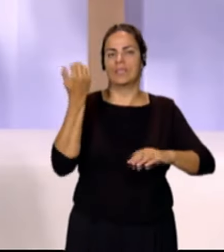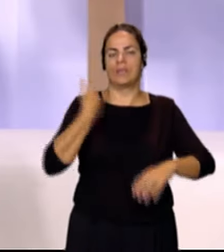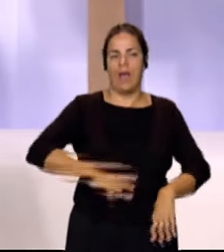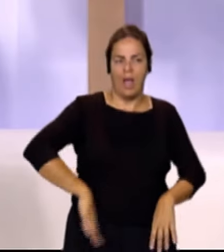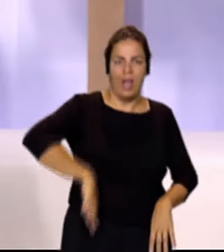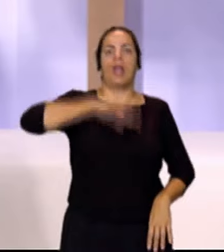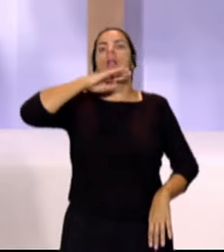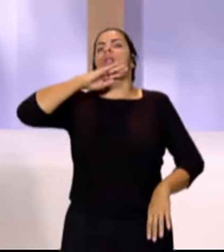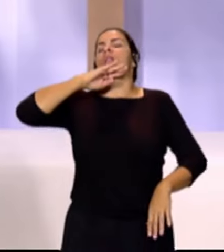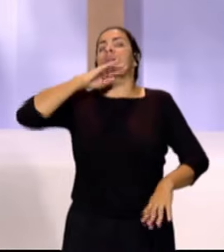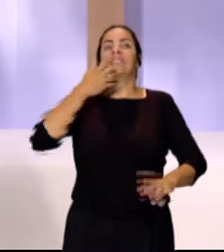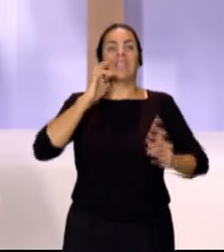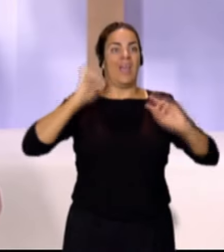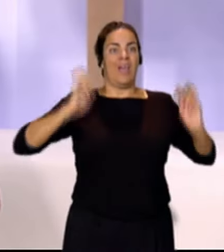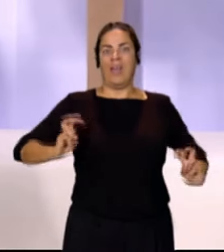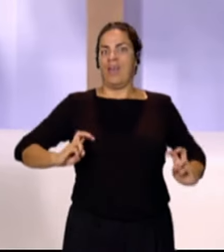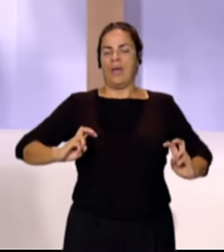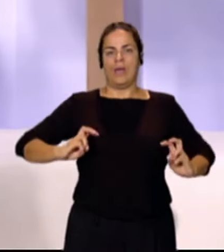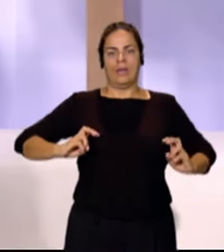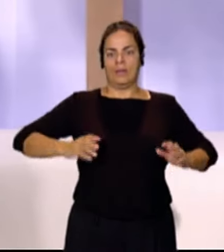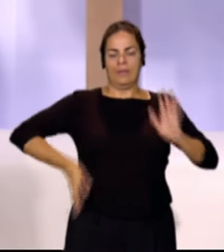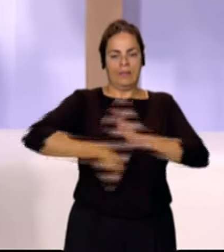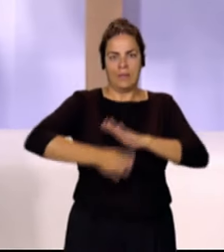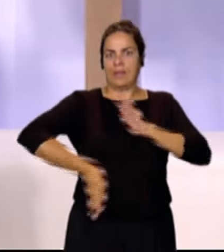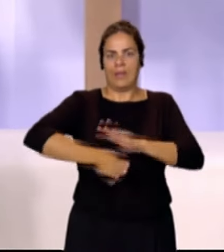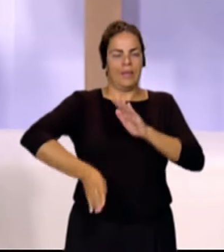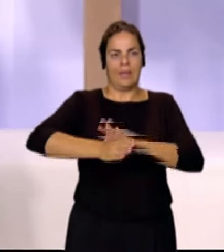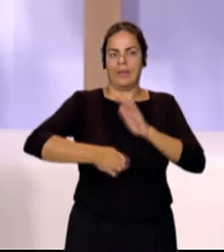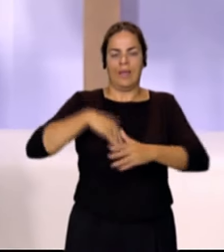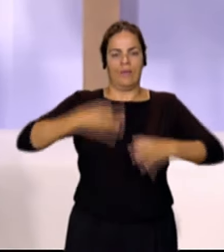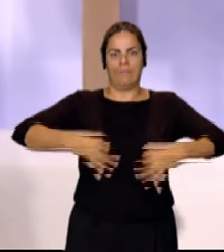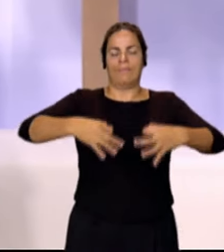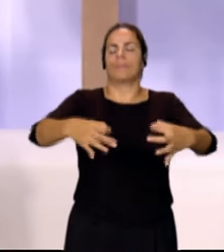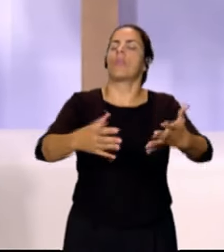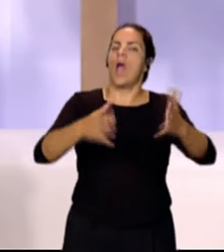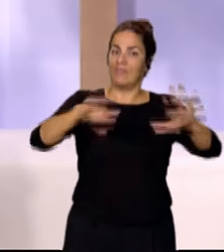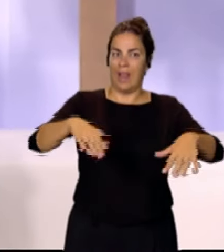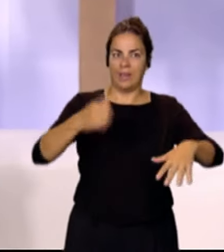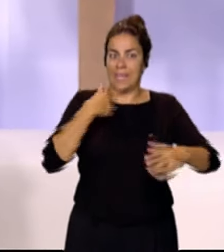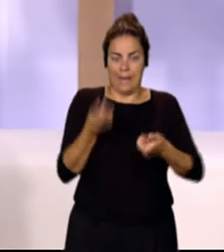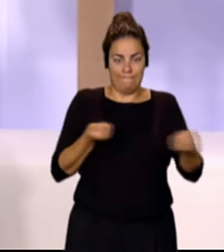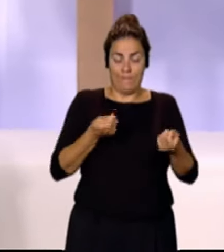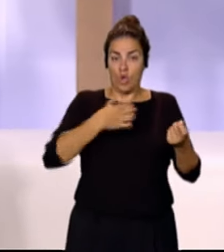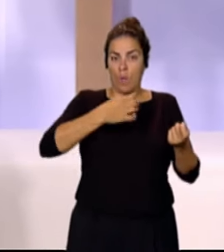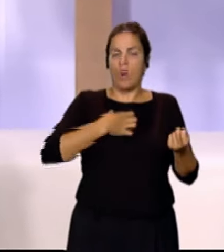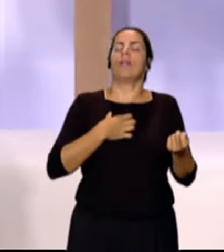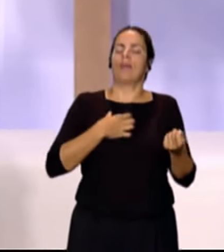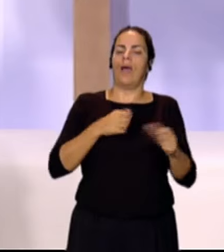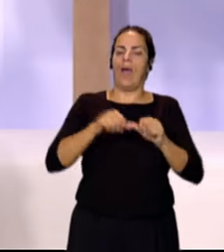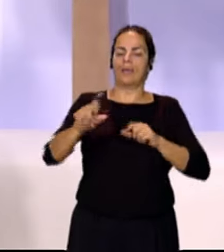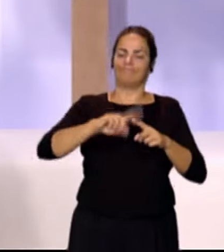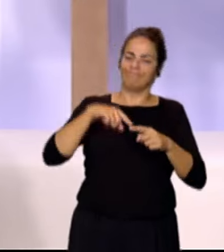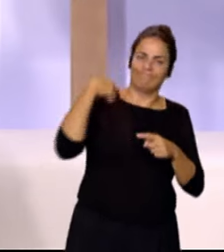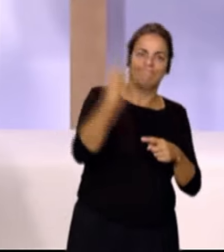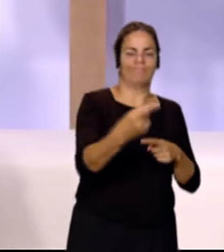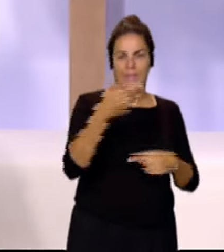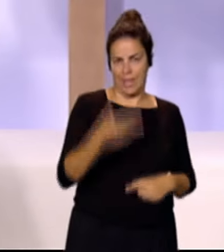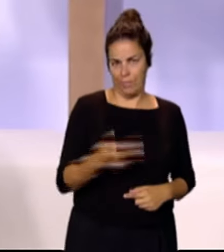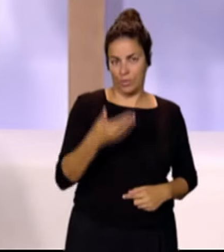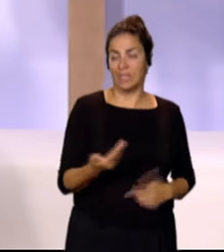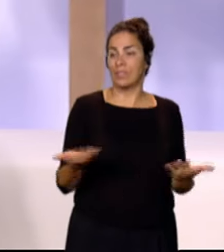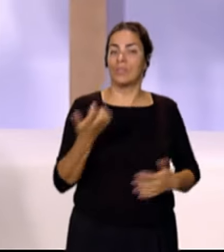es un estrés desencadenado por algo que te supera Y entonces a partir de ahí evidentemente las secuelas son muy importantes y como bien dices el embarazo